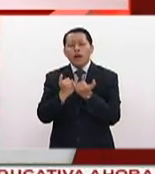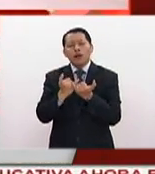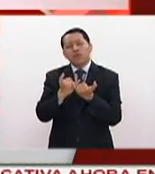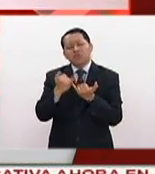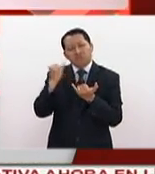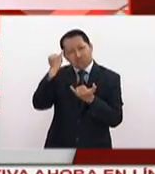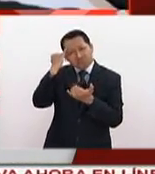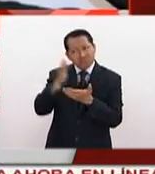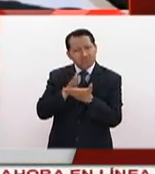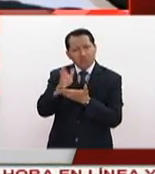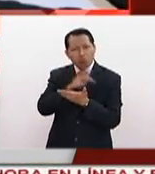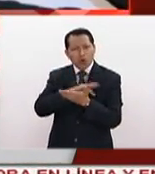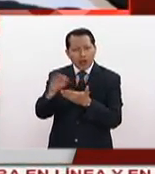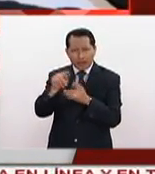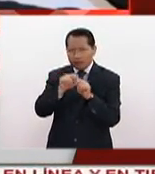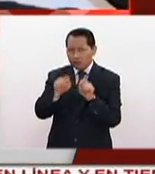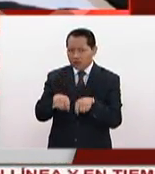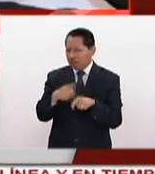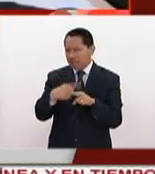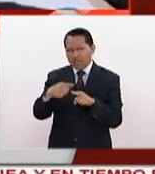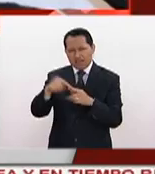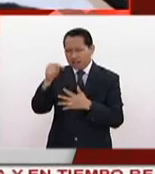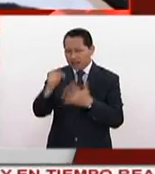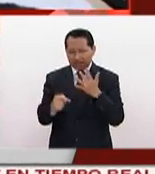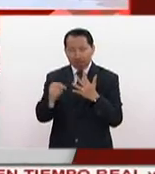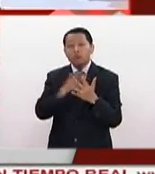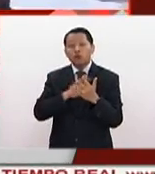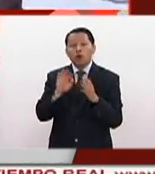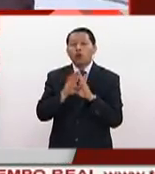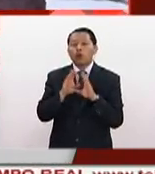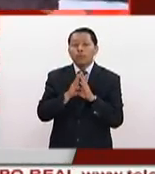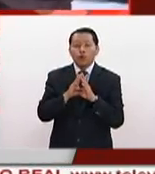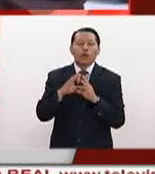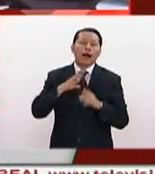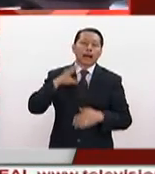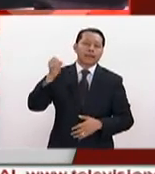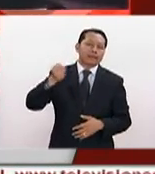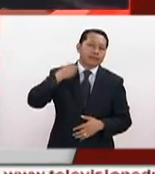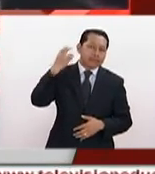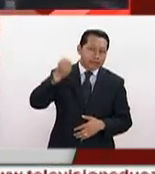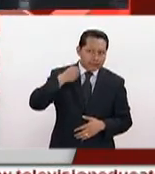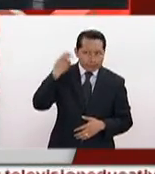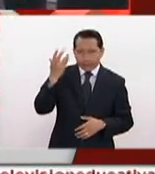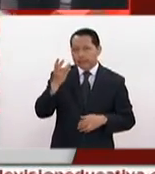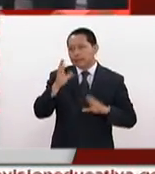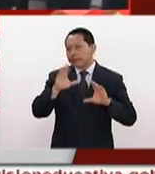titularse en distintas opciones, desde seminarios,